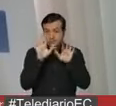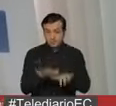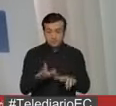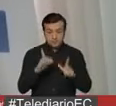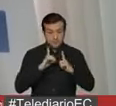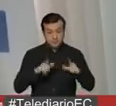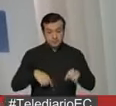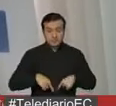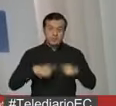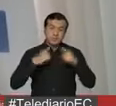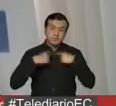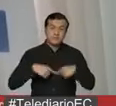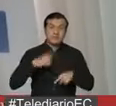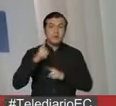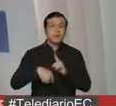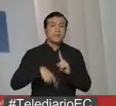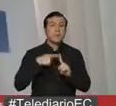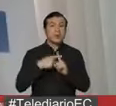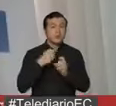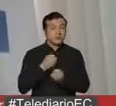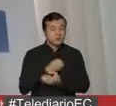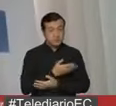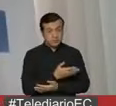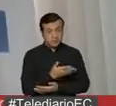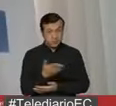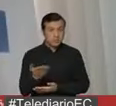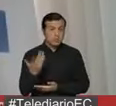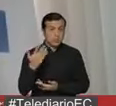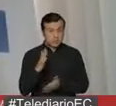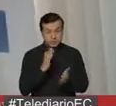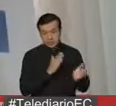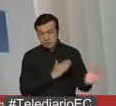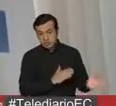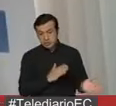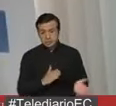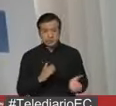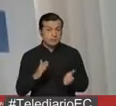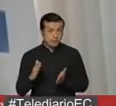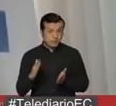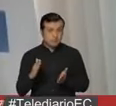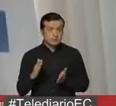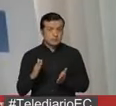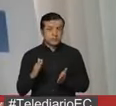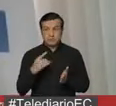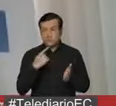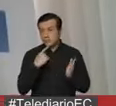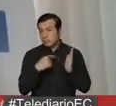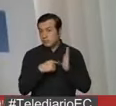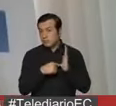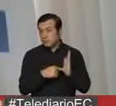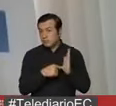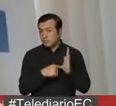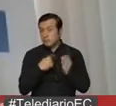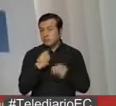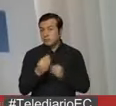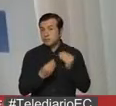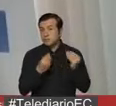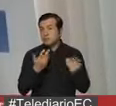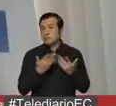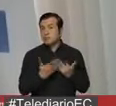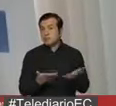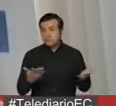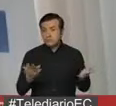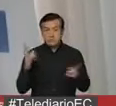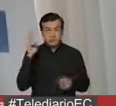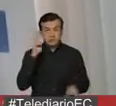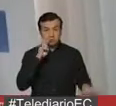Salud. Añadido a esto, también hemos tomado algunas medidas, como por ejemplo el poder